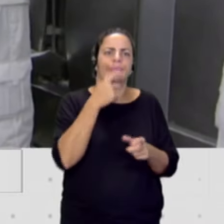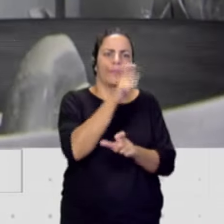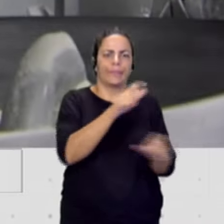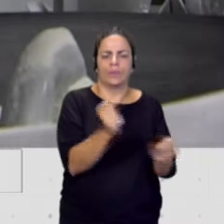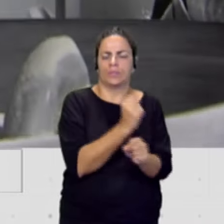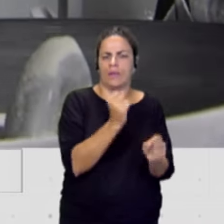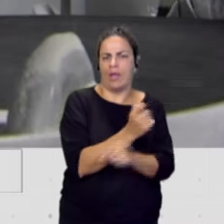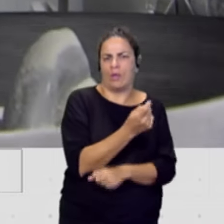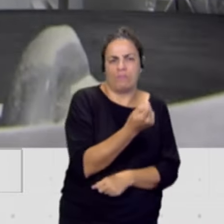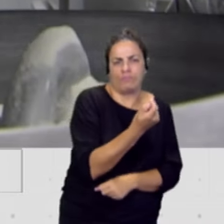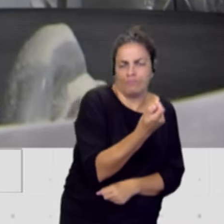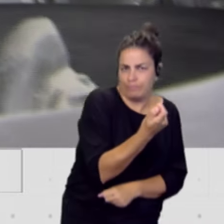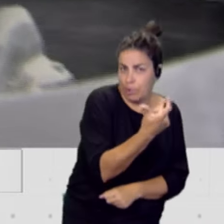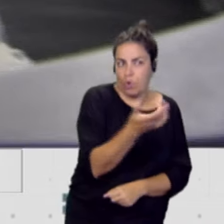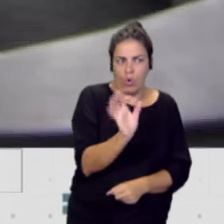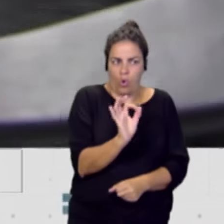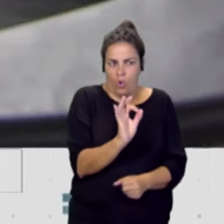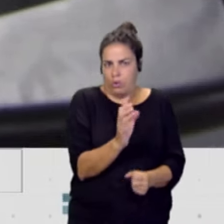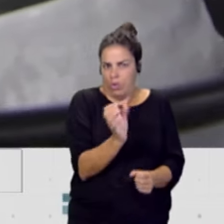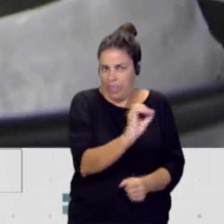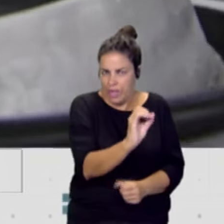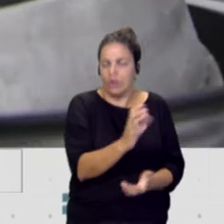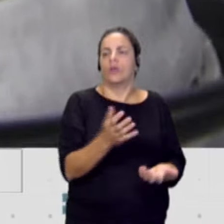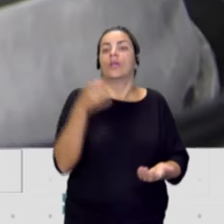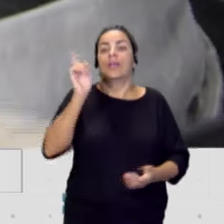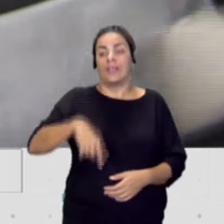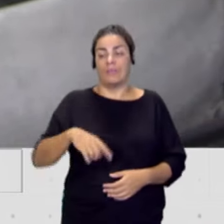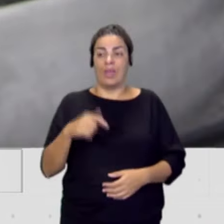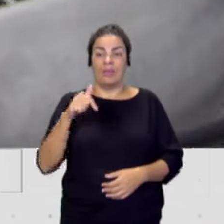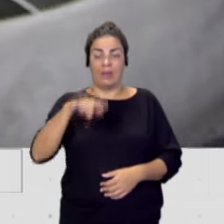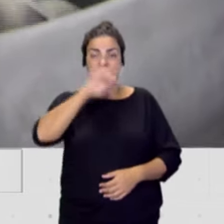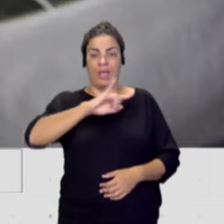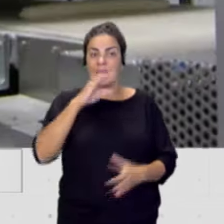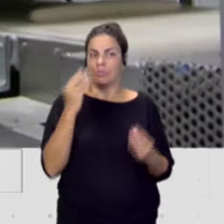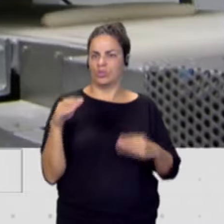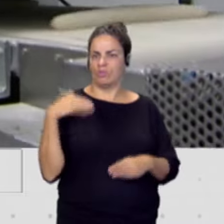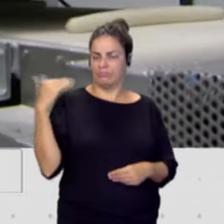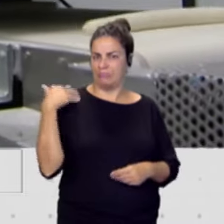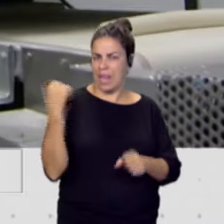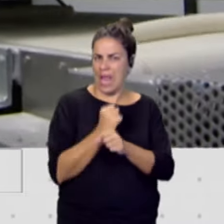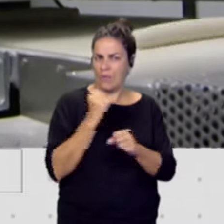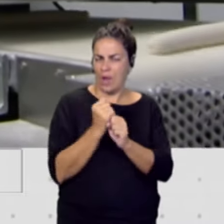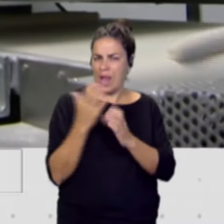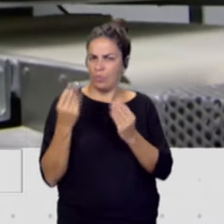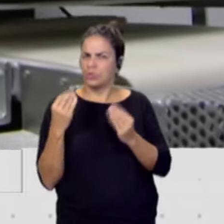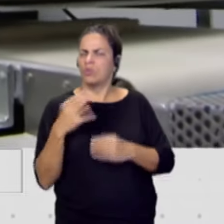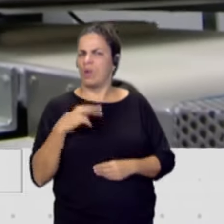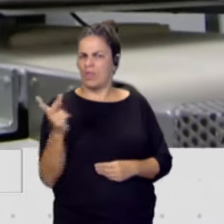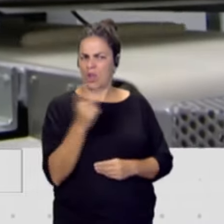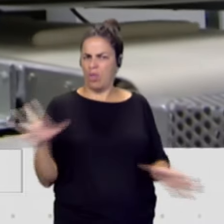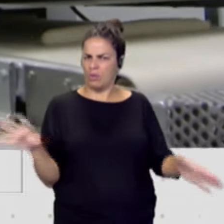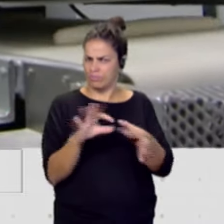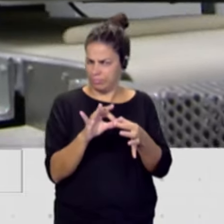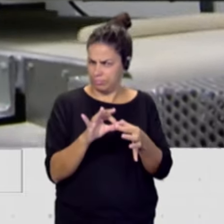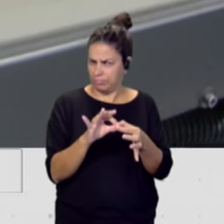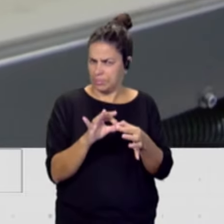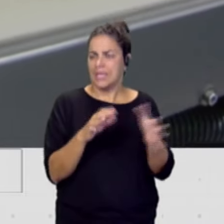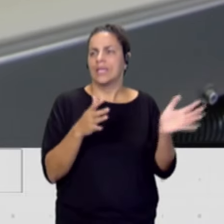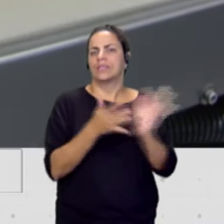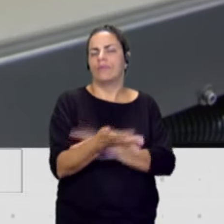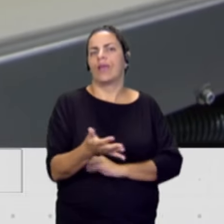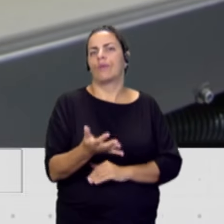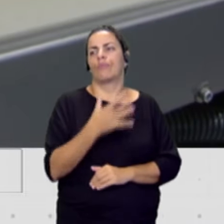empleados, y dado también el elevado número de absentismo laboral que existe, ¿puede relacionarse una cosa con la otra? Es decir, ¿pueden darse este tipo